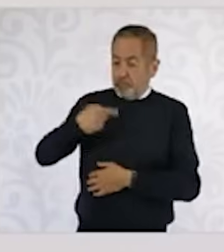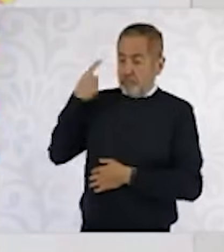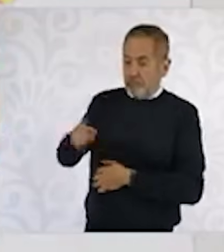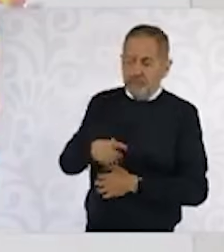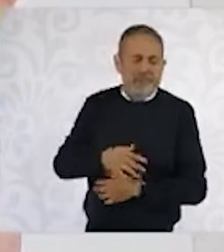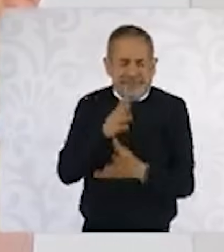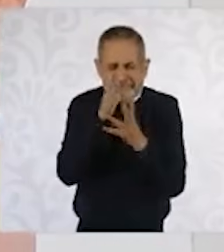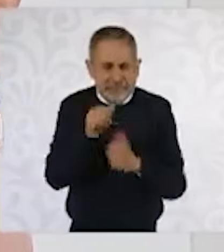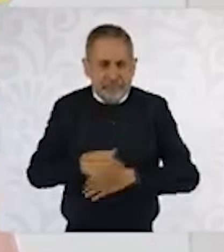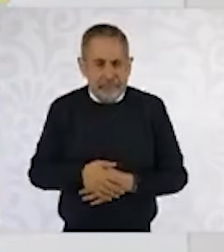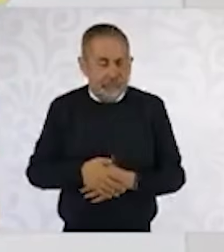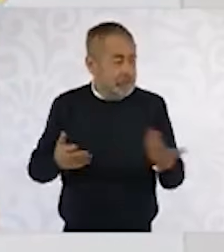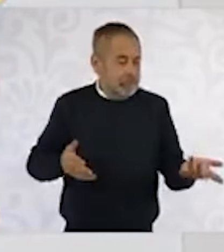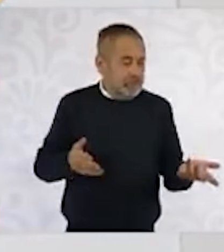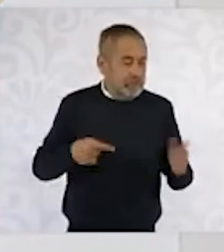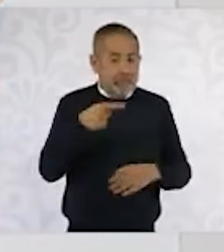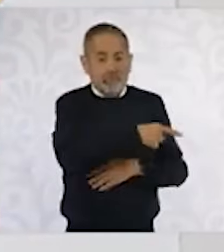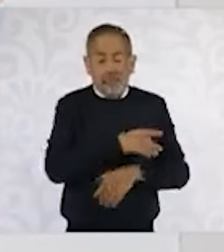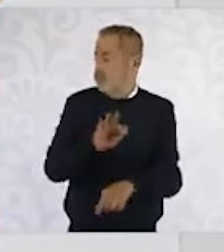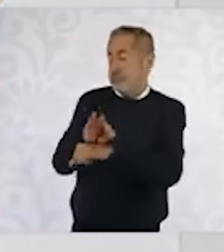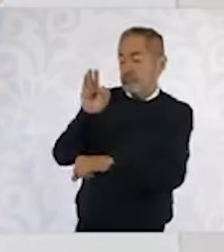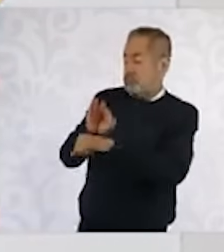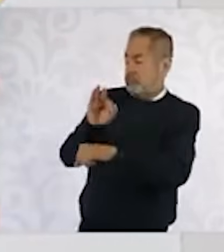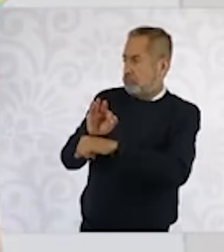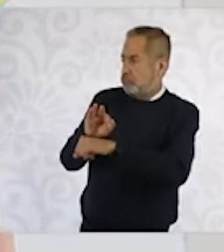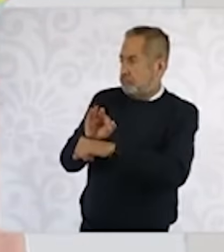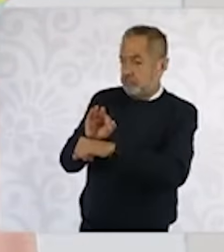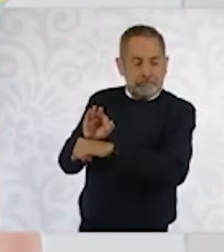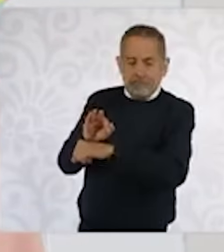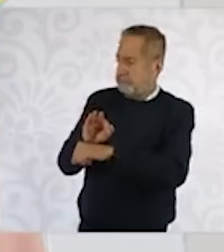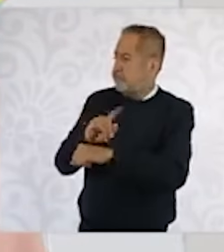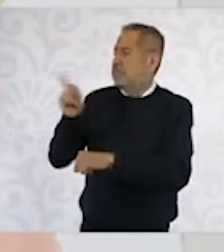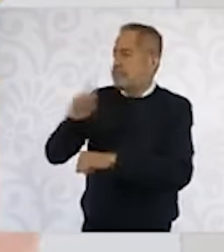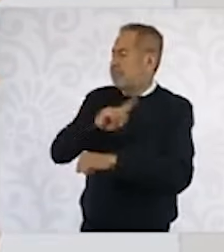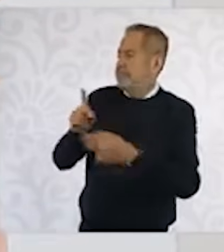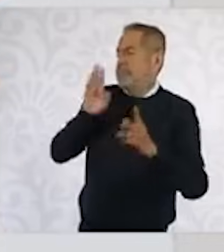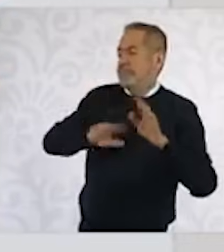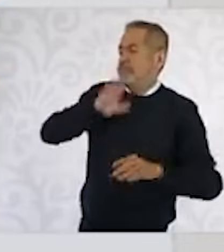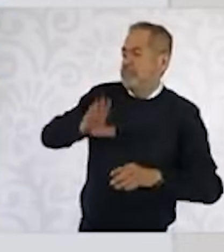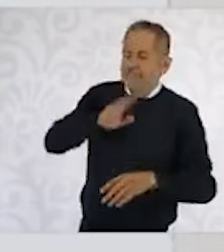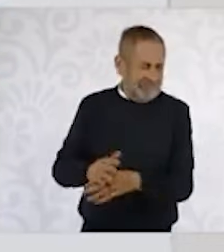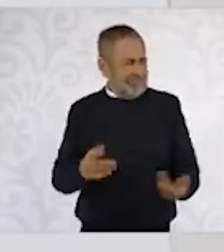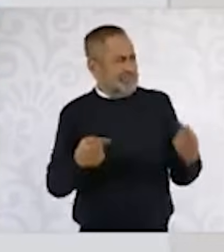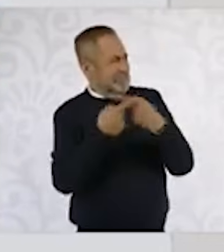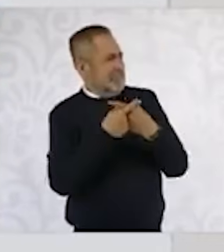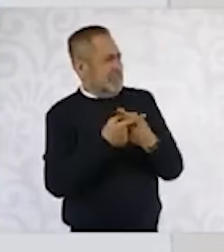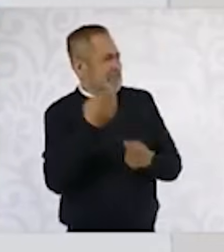Pero en un caso defienden la independencia de los senadores y en el otro no hay independencia. Entonces, ¿cómo? Está